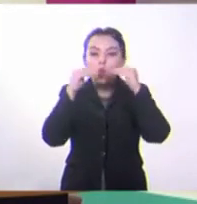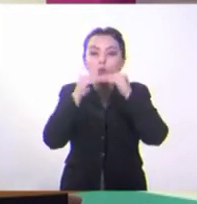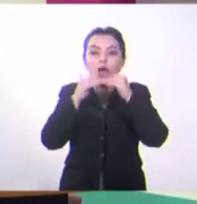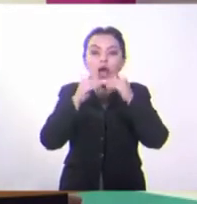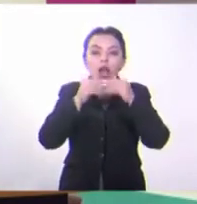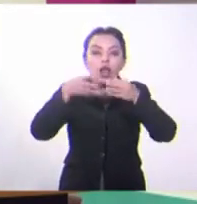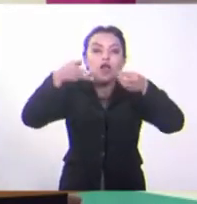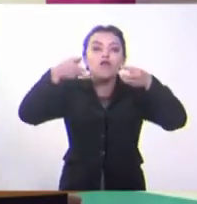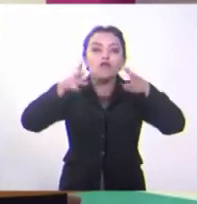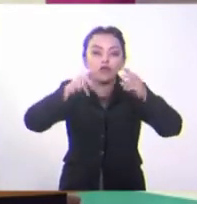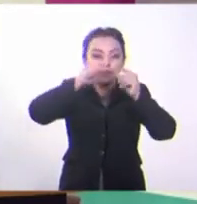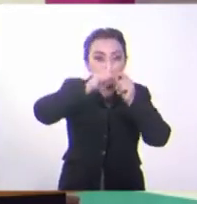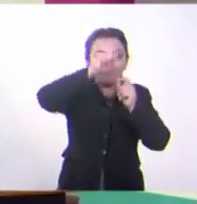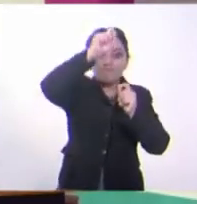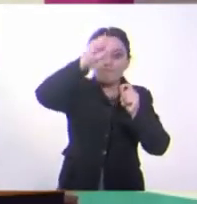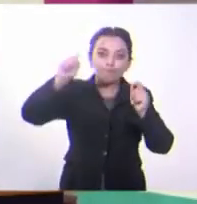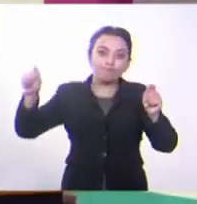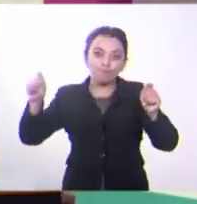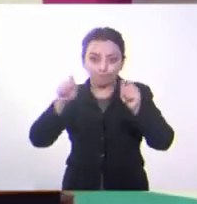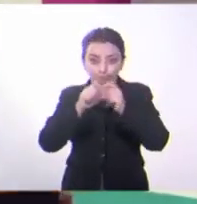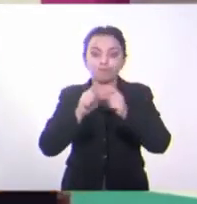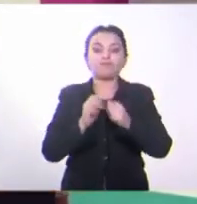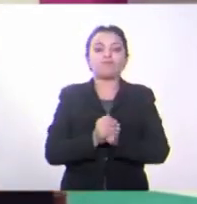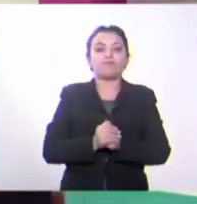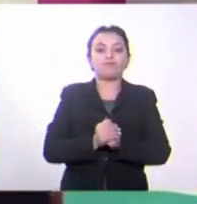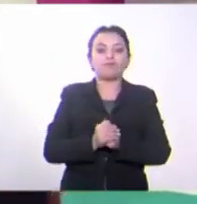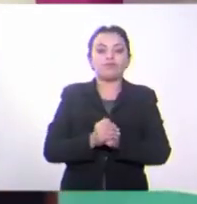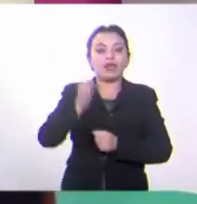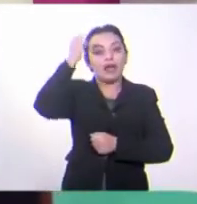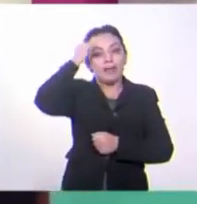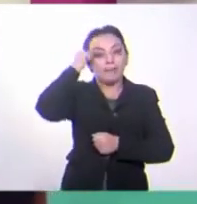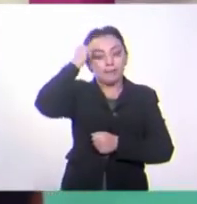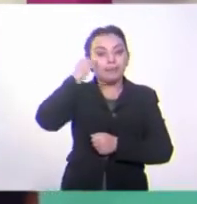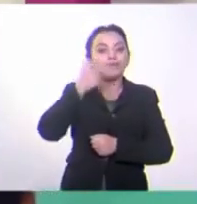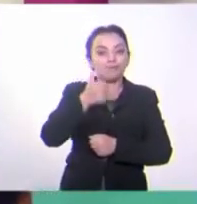aprendido mucho. Nos vemos a la próxima. Adiós. Adiós.